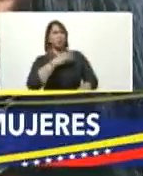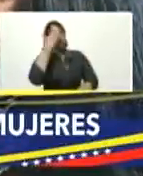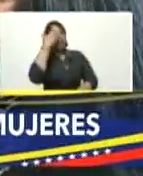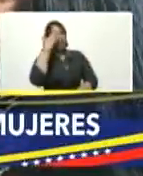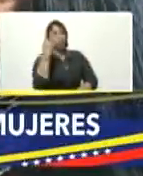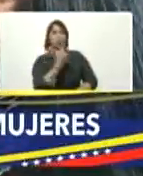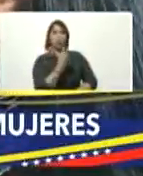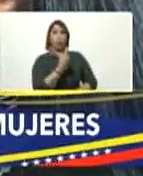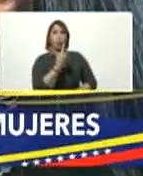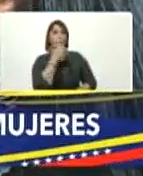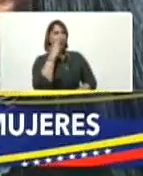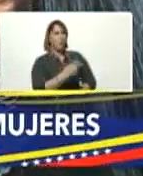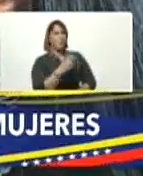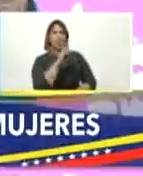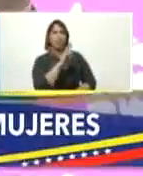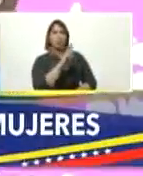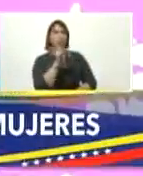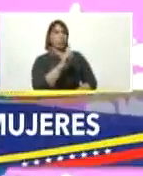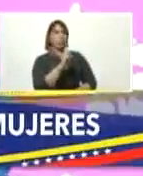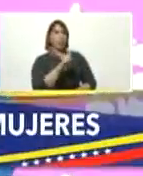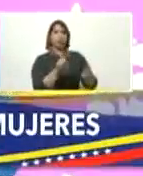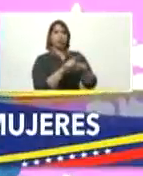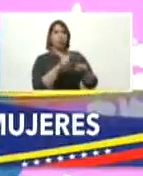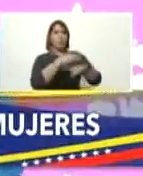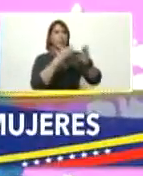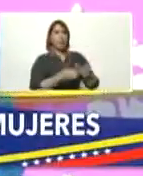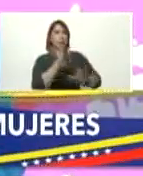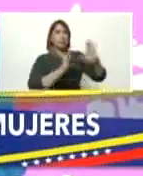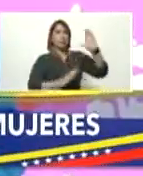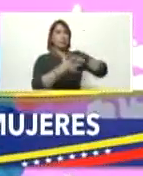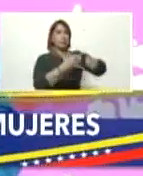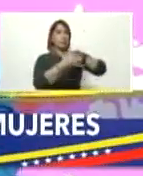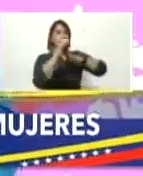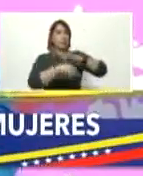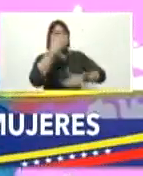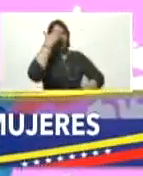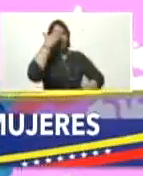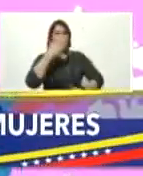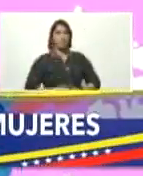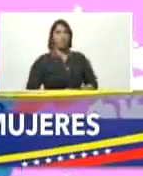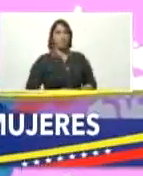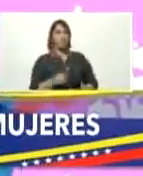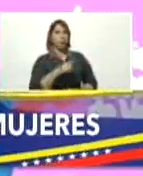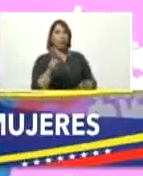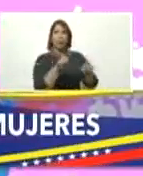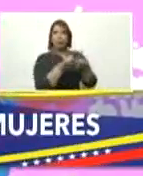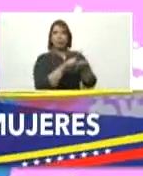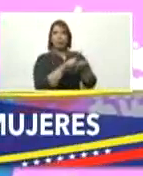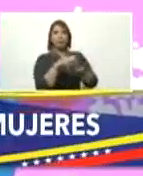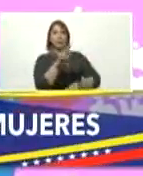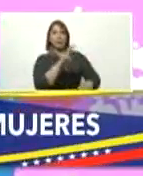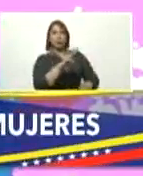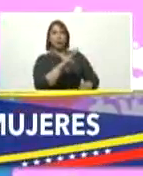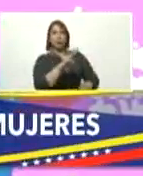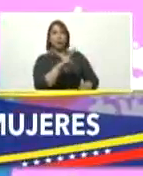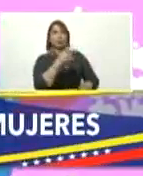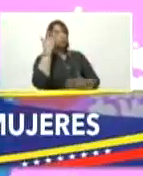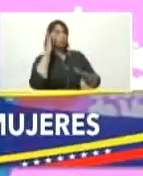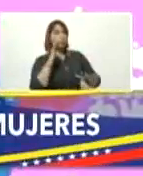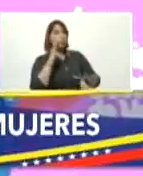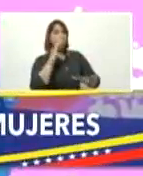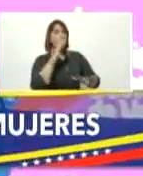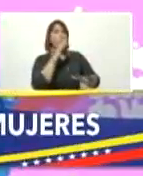da en Venezuela. No es casual, y la ministra de Ciencia y Tecnología sí lo sabe, no es casual que Venezuela, según la UNESCO,